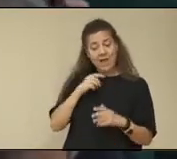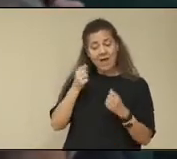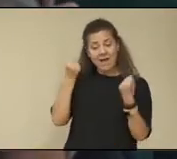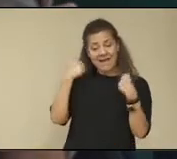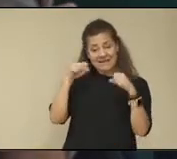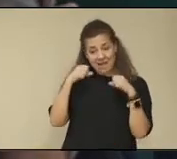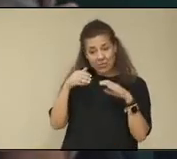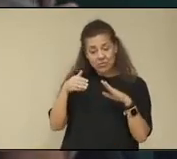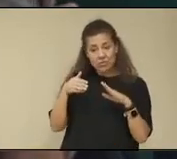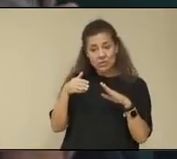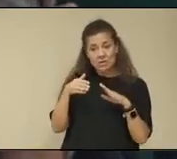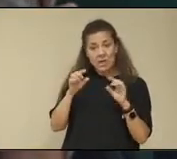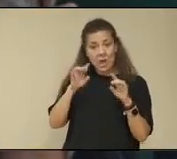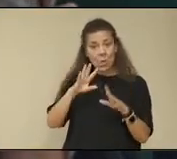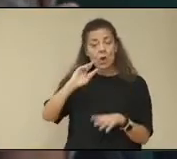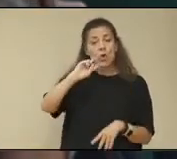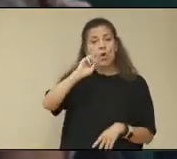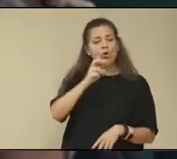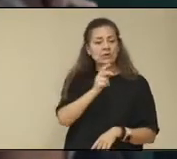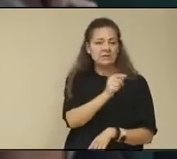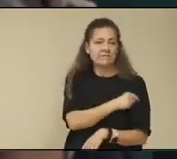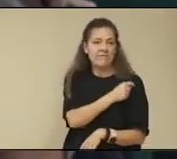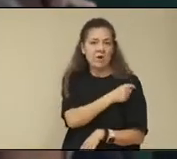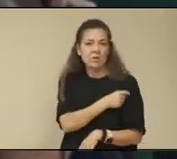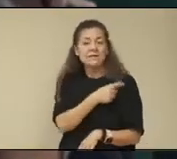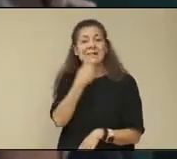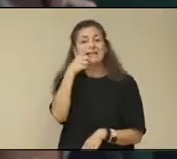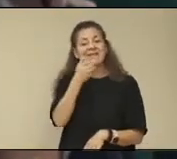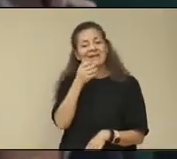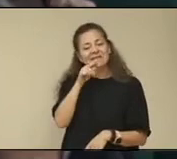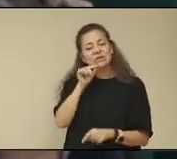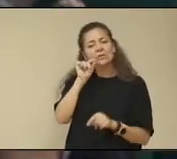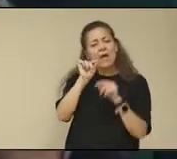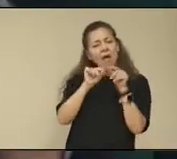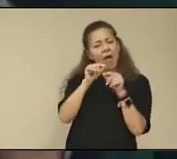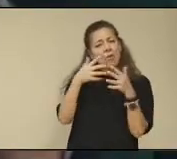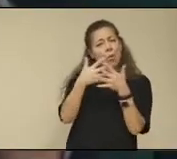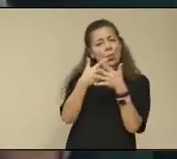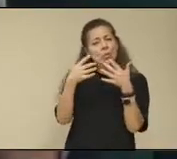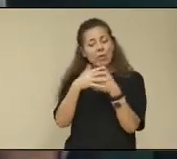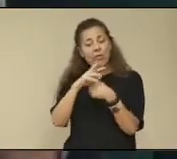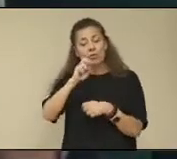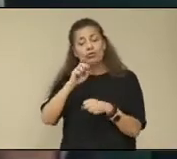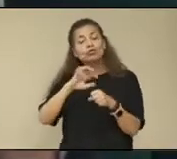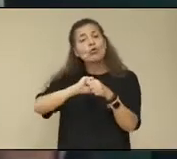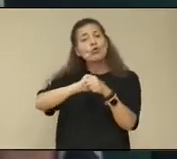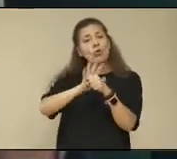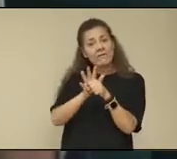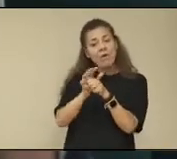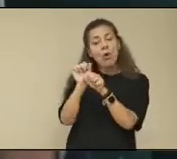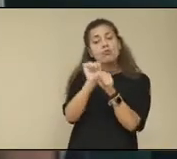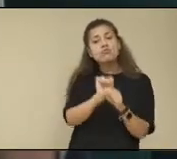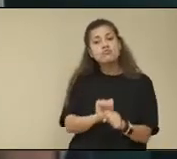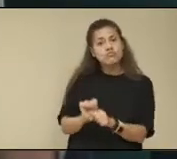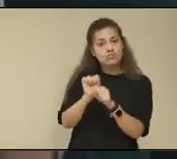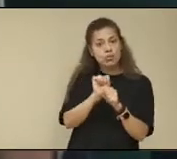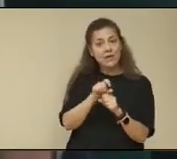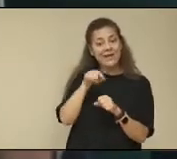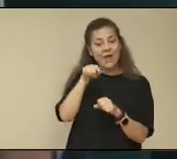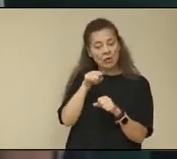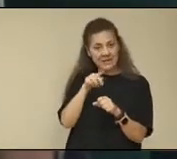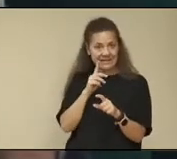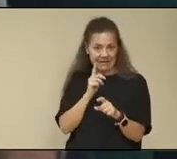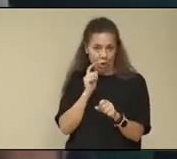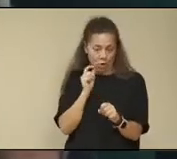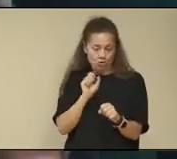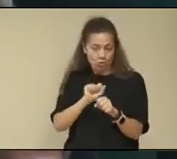empezado los ensayos clínicos como el resto de vacunas y ver si esos antígenos cruzados con otros coronavirus protegía contra SARS-CoV-2? Porque